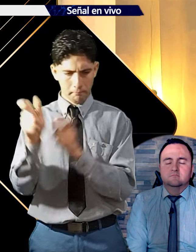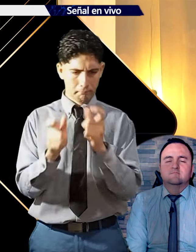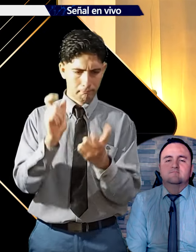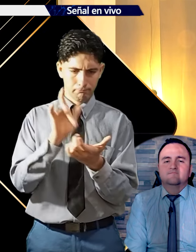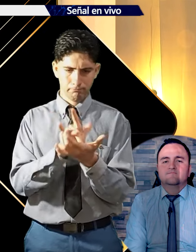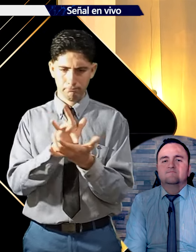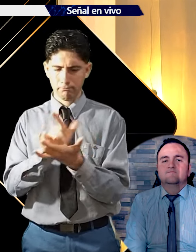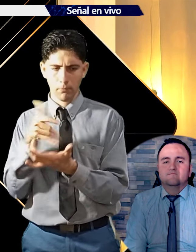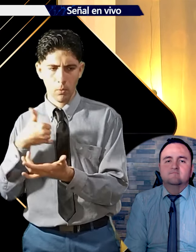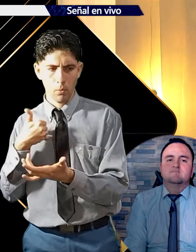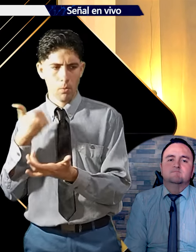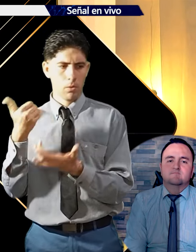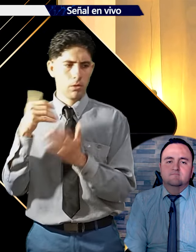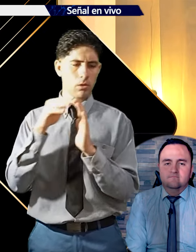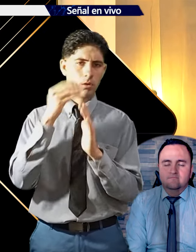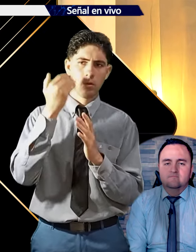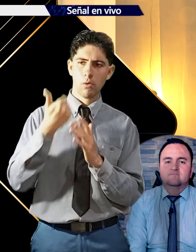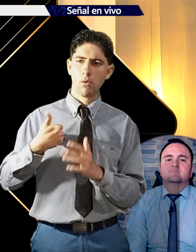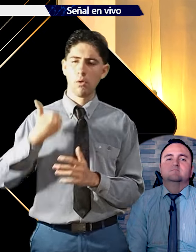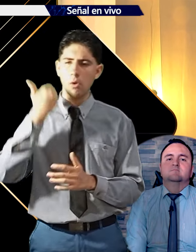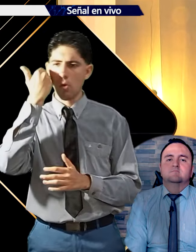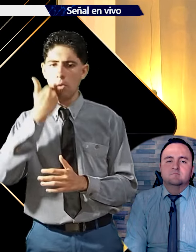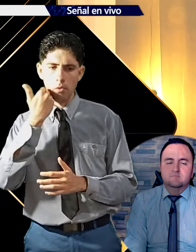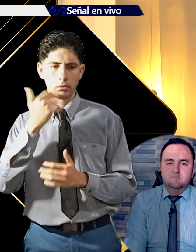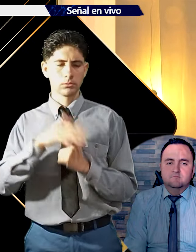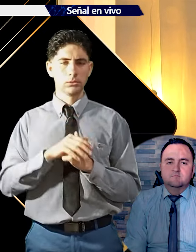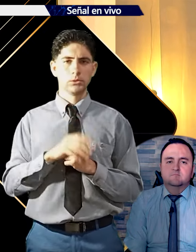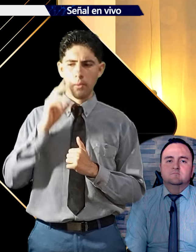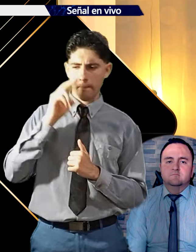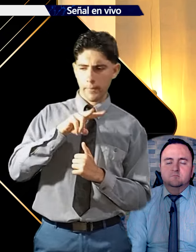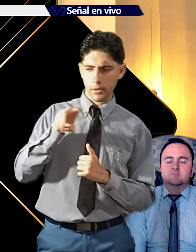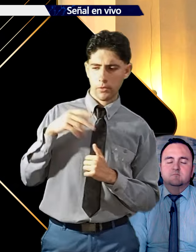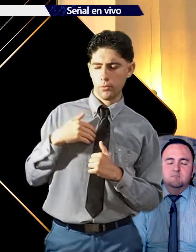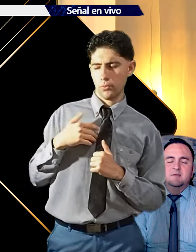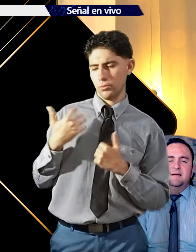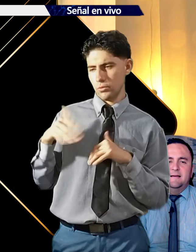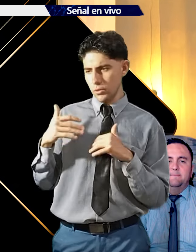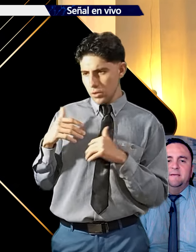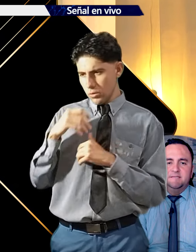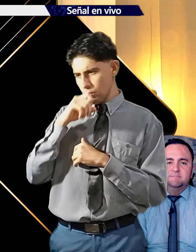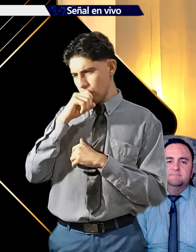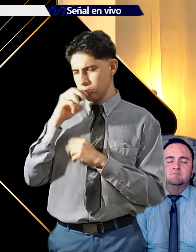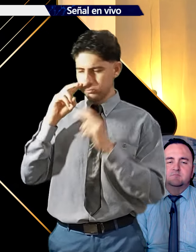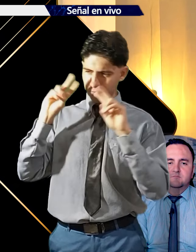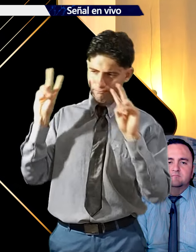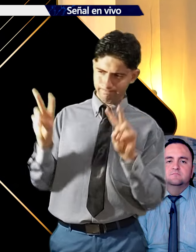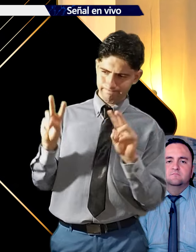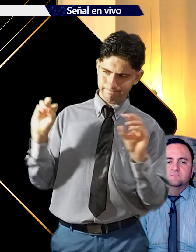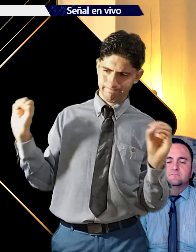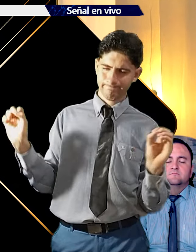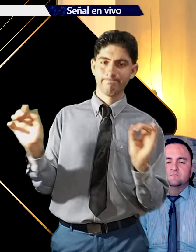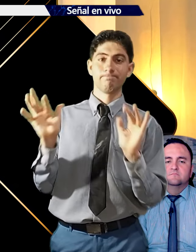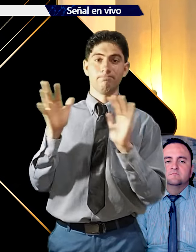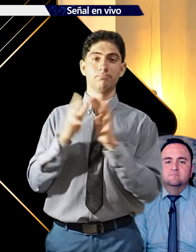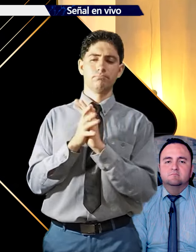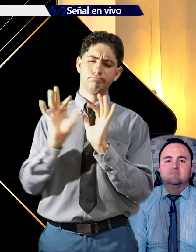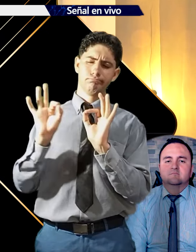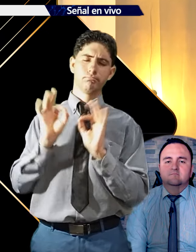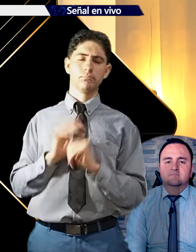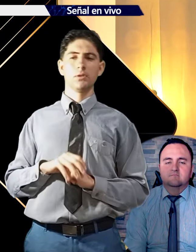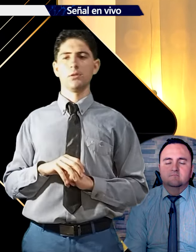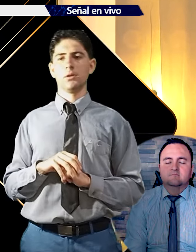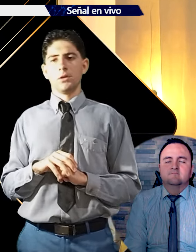nosotros, oraban por los niños, por los adolescentes, por los jóvenes. Y eso quedó marcado en mi vida, quedó marcado en mi vida. Y